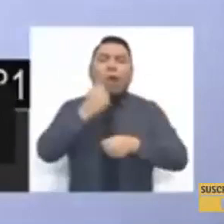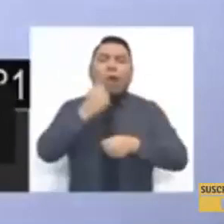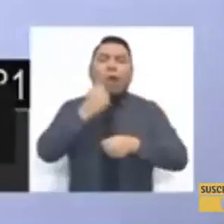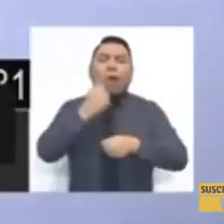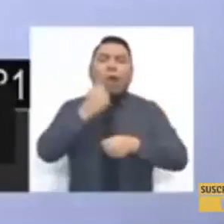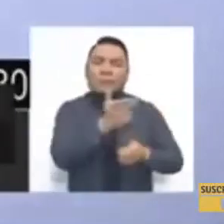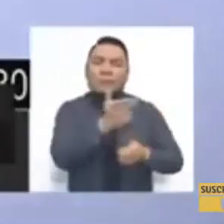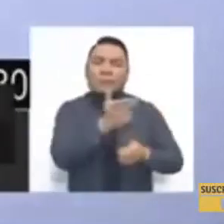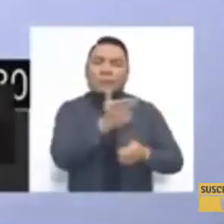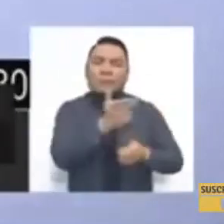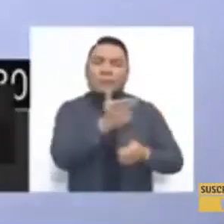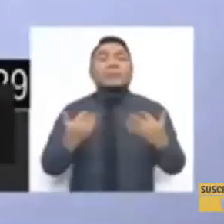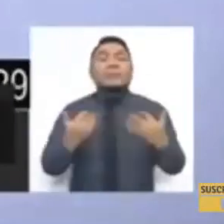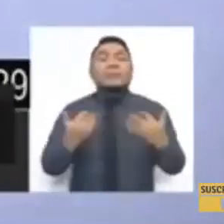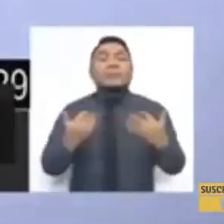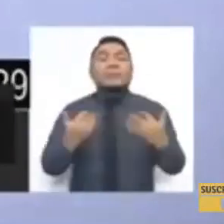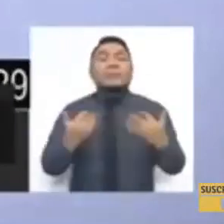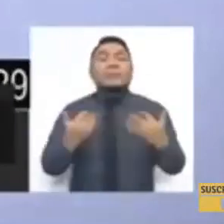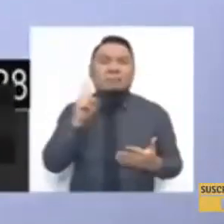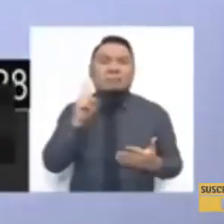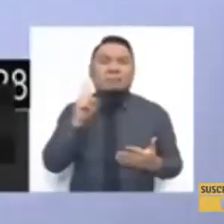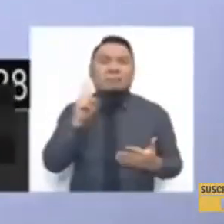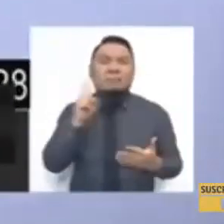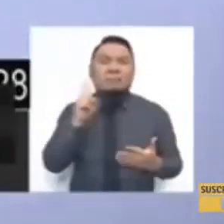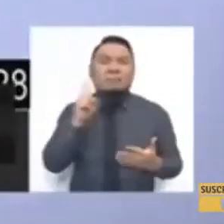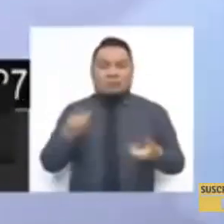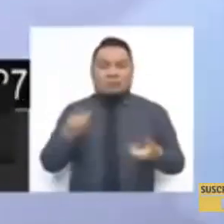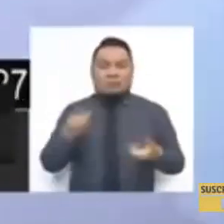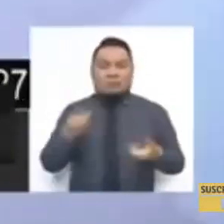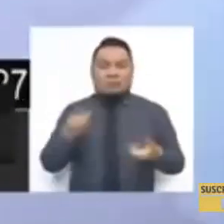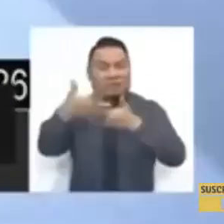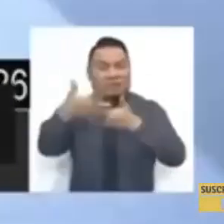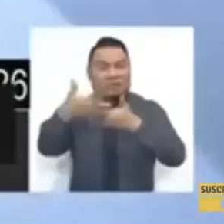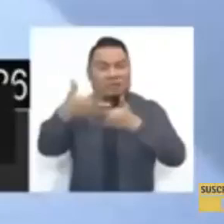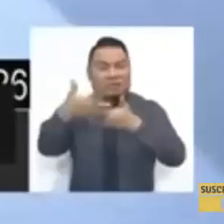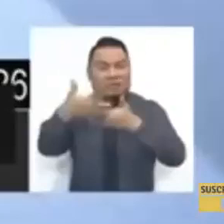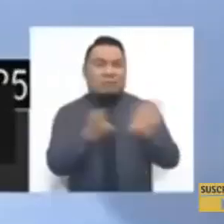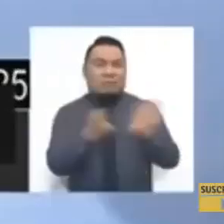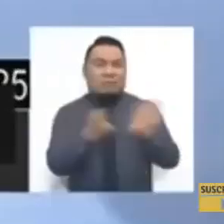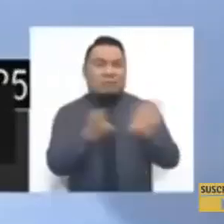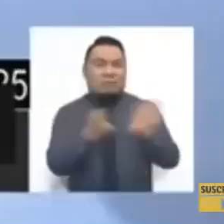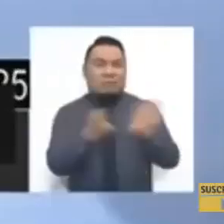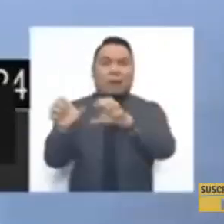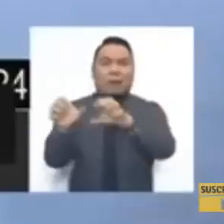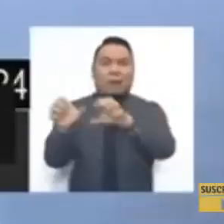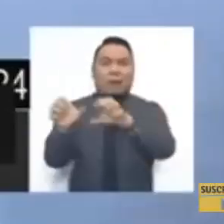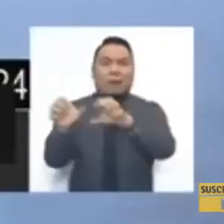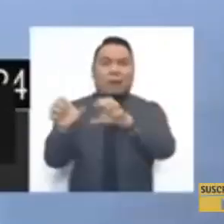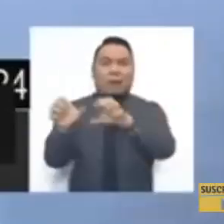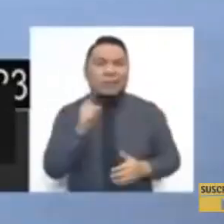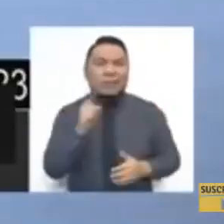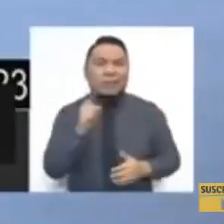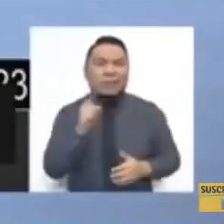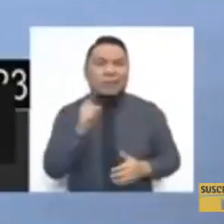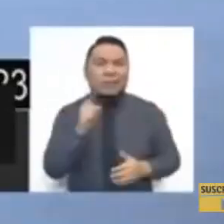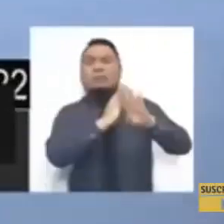Mentira es lo que dicen que vamos a cerrar tu bodega, que te vamos a quitar el pan, que te vamos a cerrar la puerta, que vamos